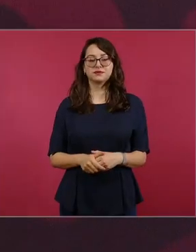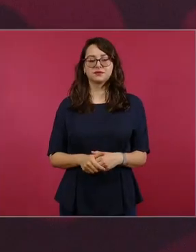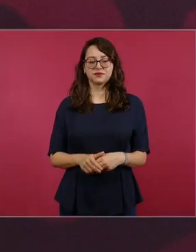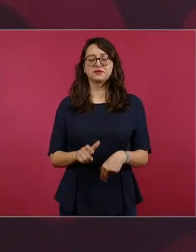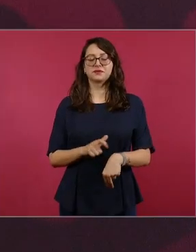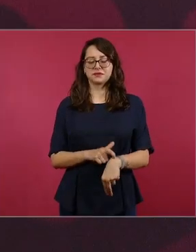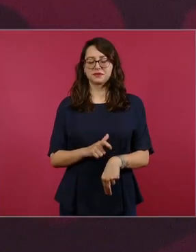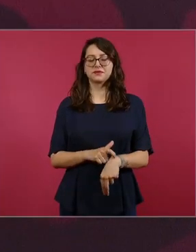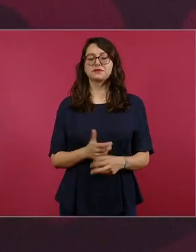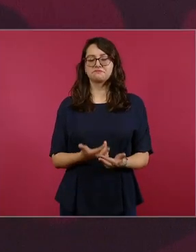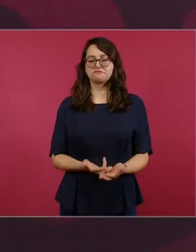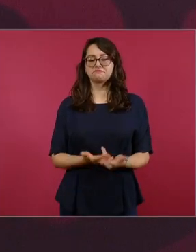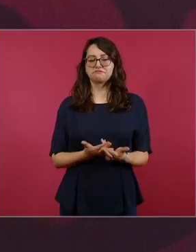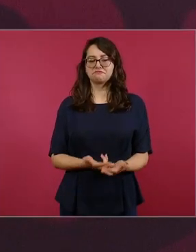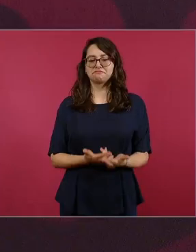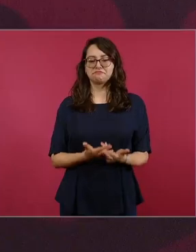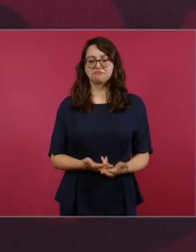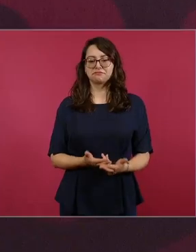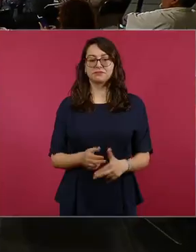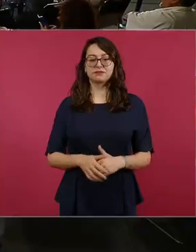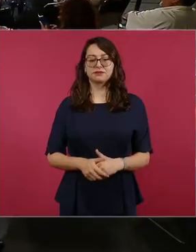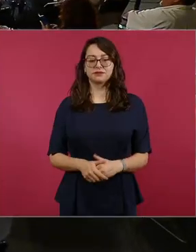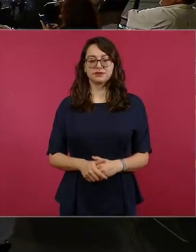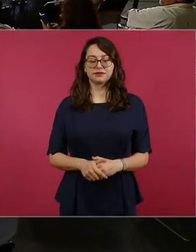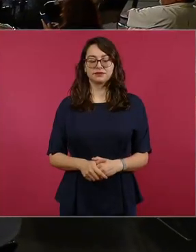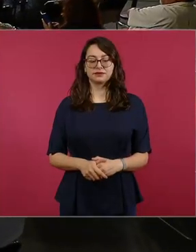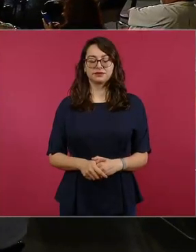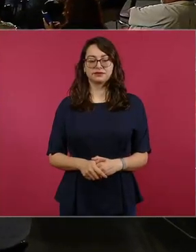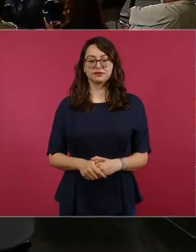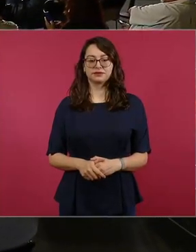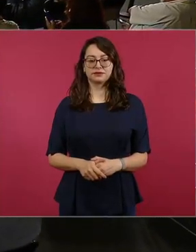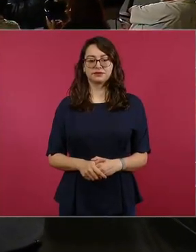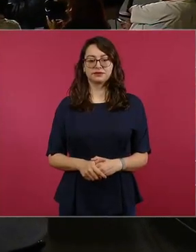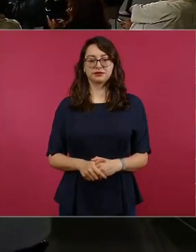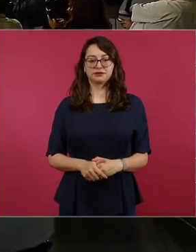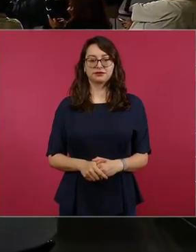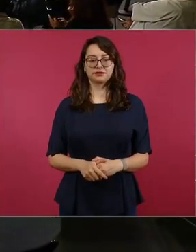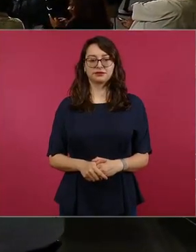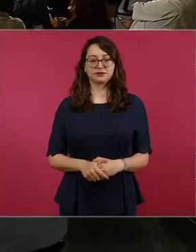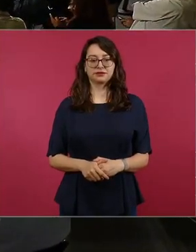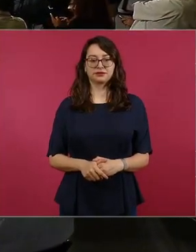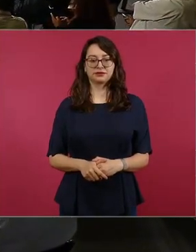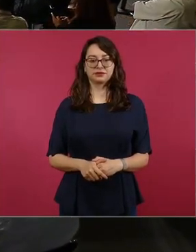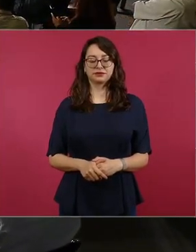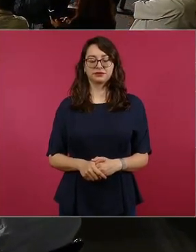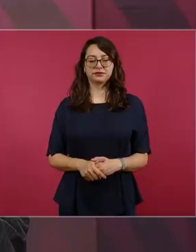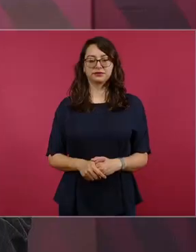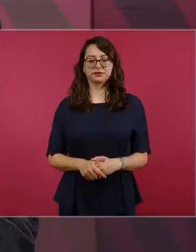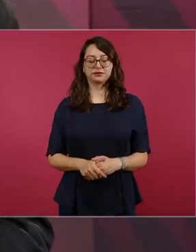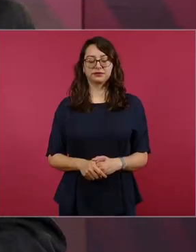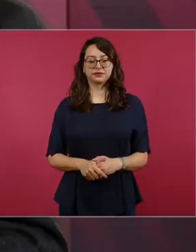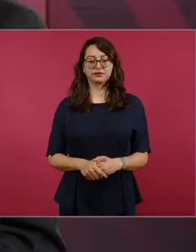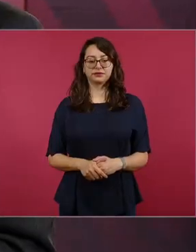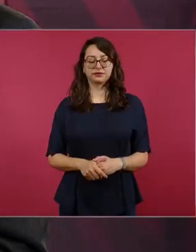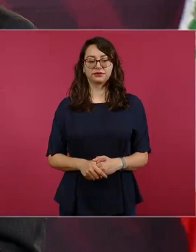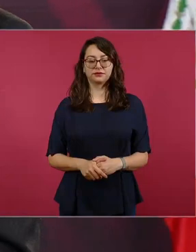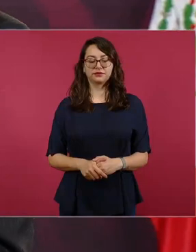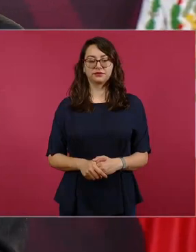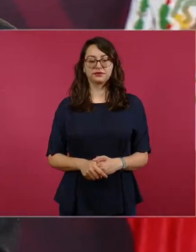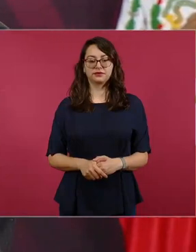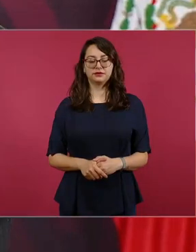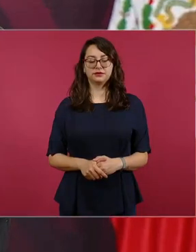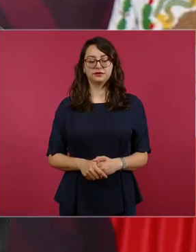alcanzar el tiempo para contestar todas las preguntas. Pues vamos